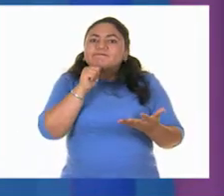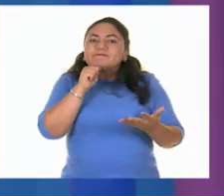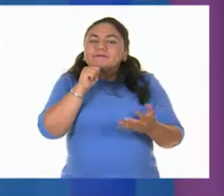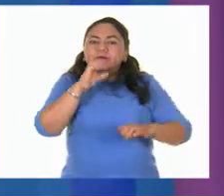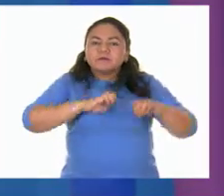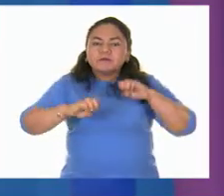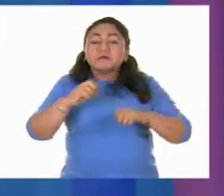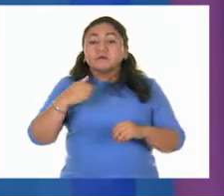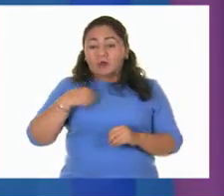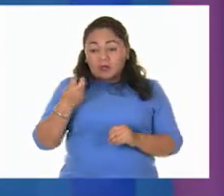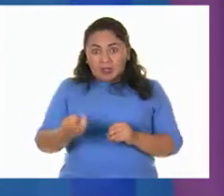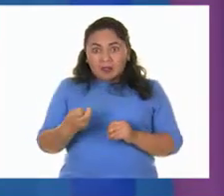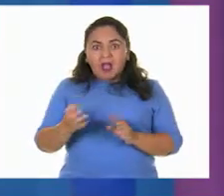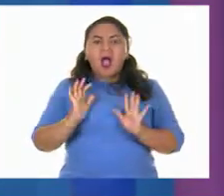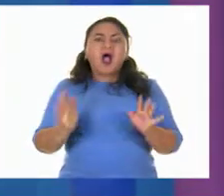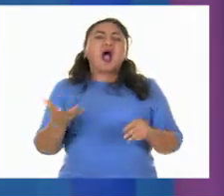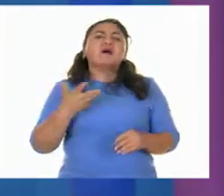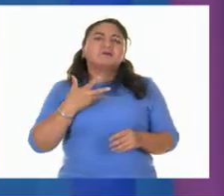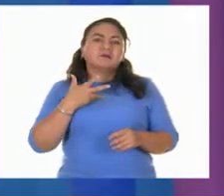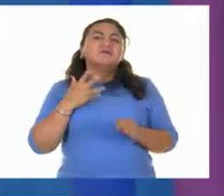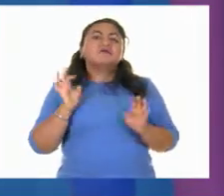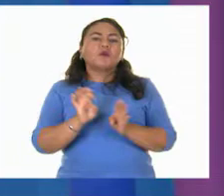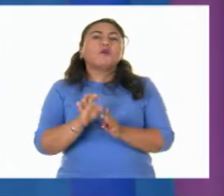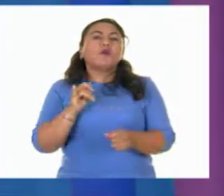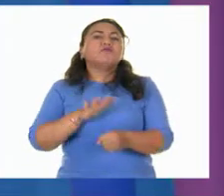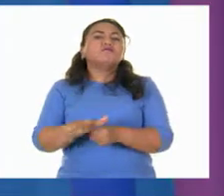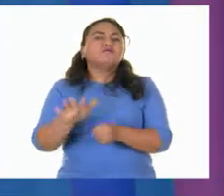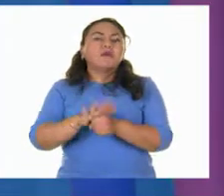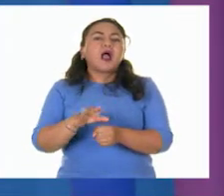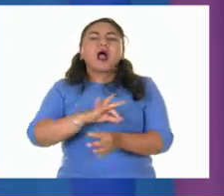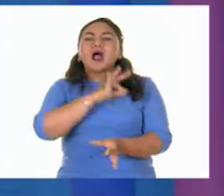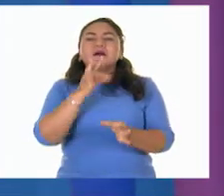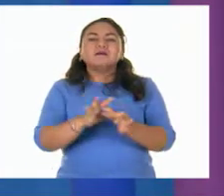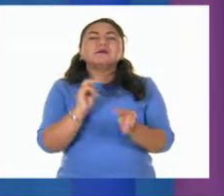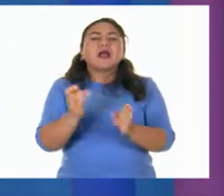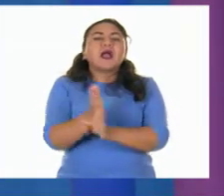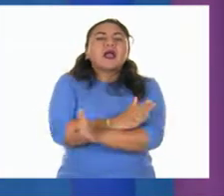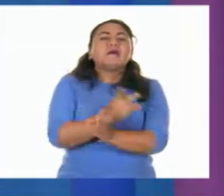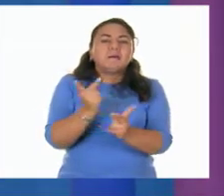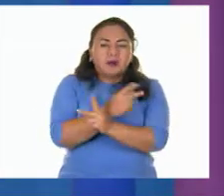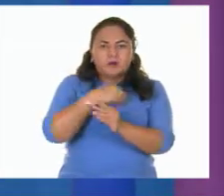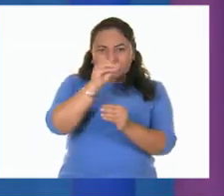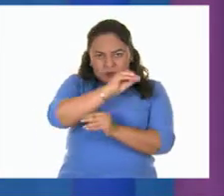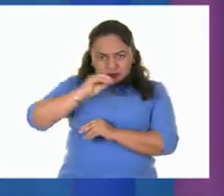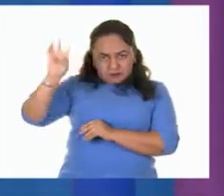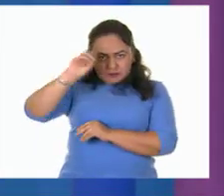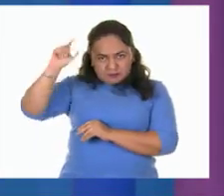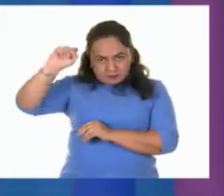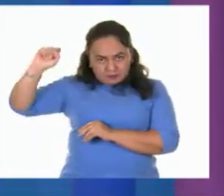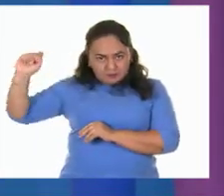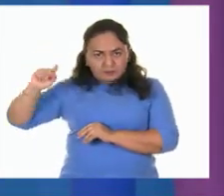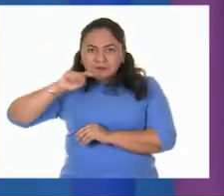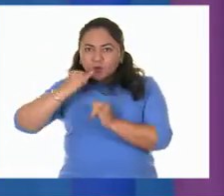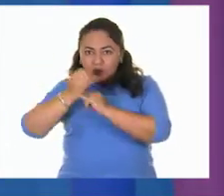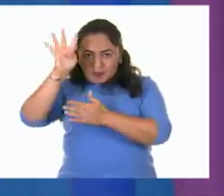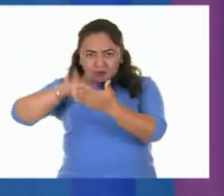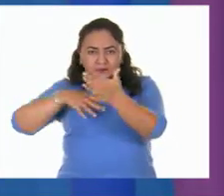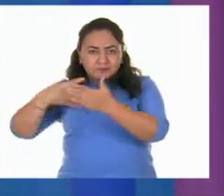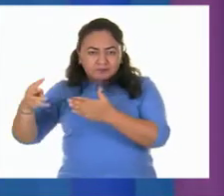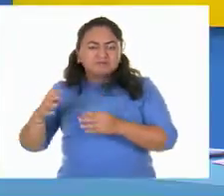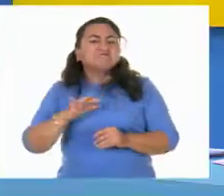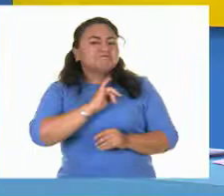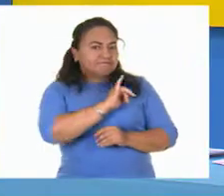Yo creo que con esto ya tenemos lo suficiente de antecedentes. ¿Te parece si los voy acomodando en el cuadro que tenemos en el pizarrón?